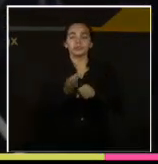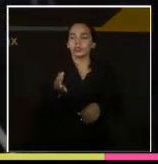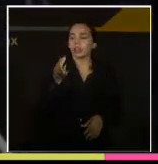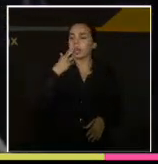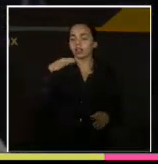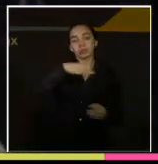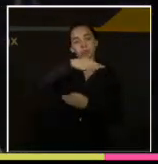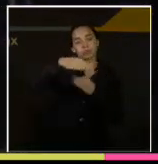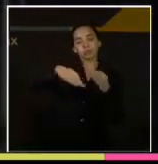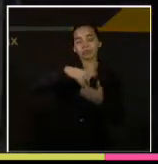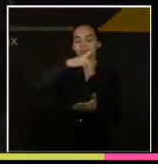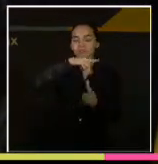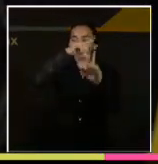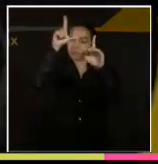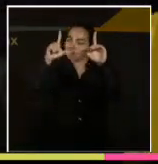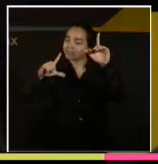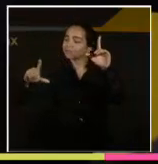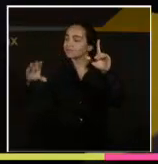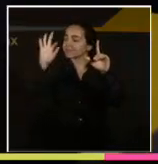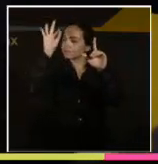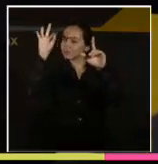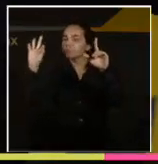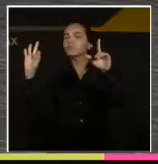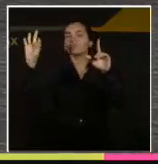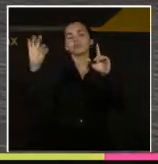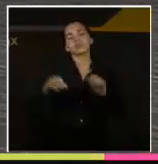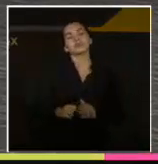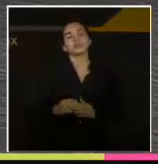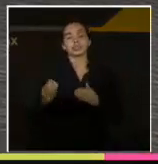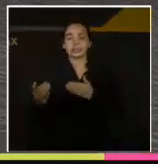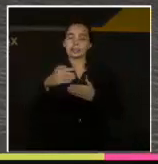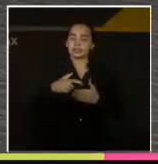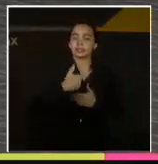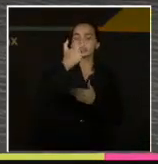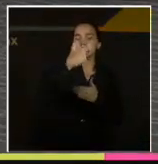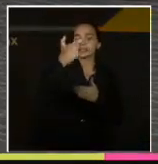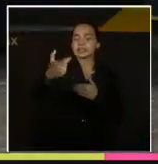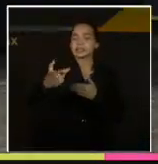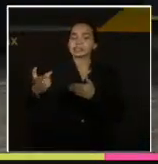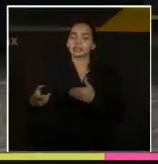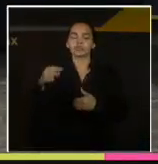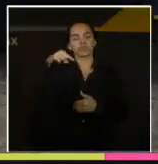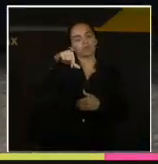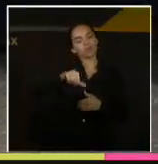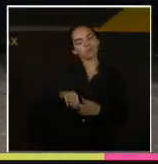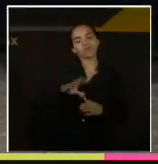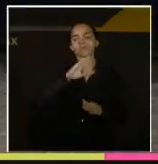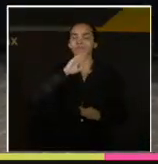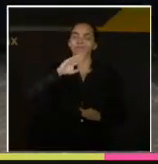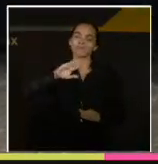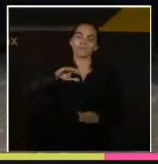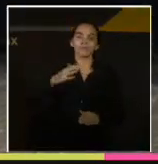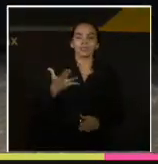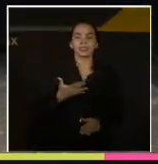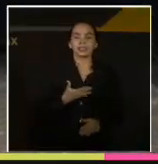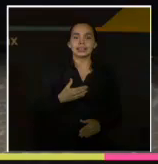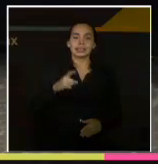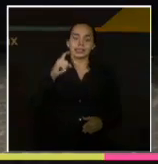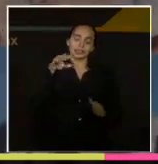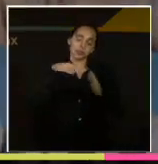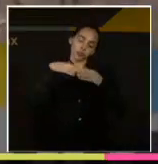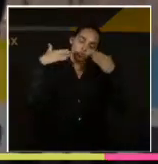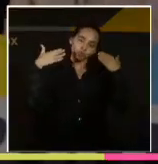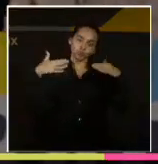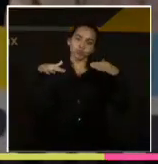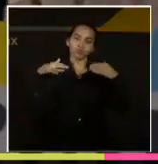los rincones de Yucatán. Tenemos que hacer que la economía del interior del estado crezca. Hoy, desafortunadamente, tenemos a miles de yucatecos